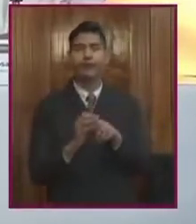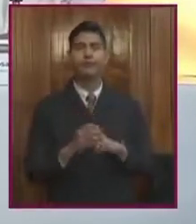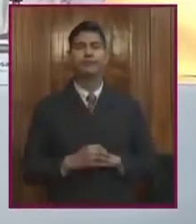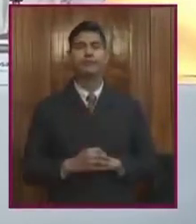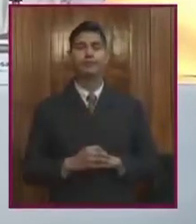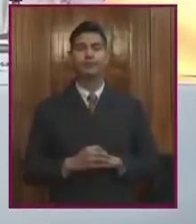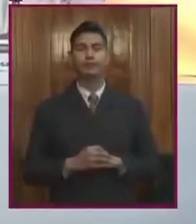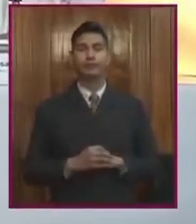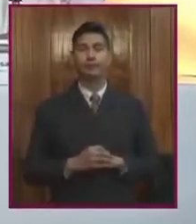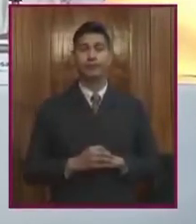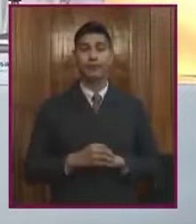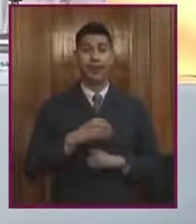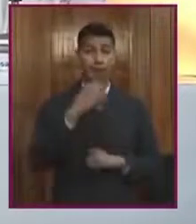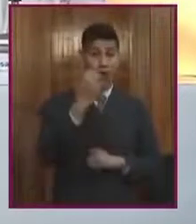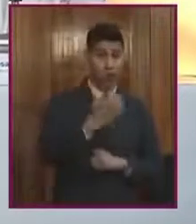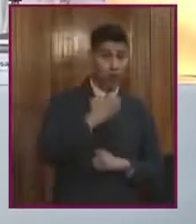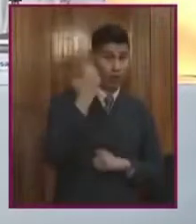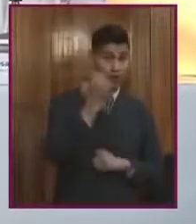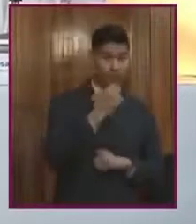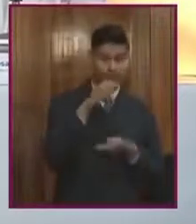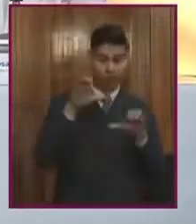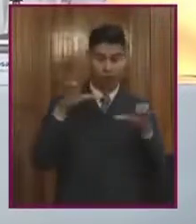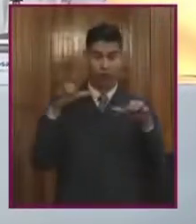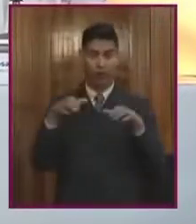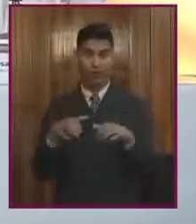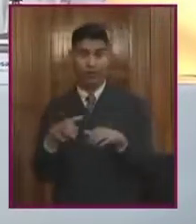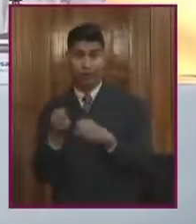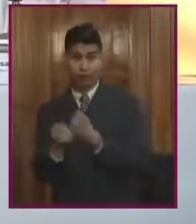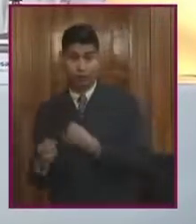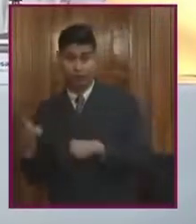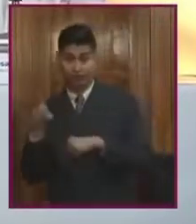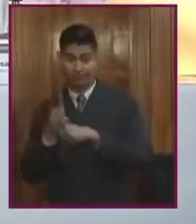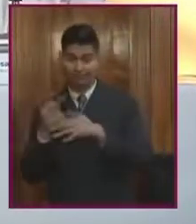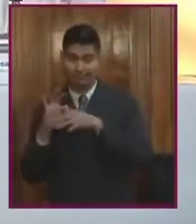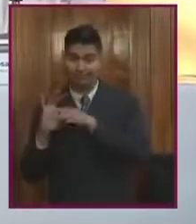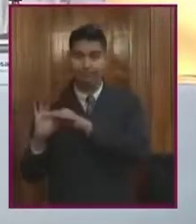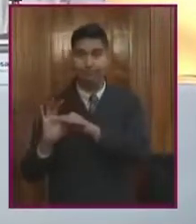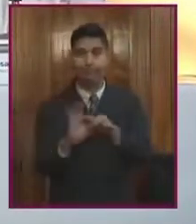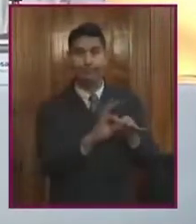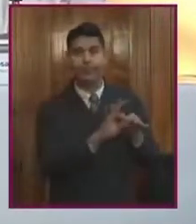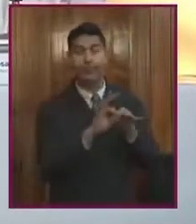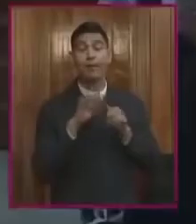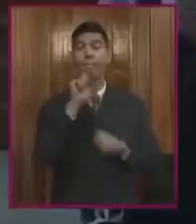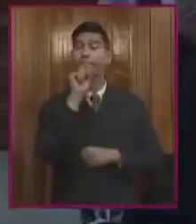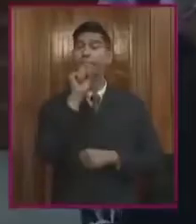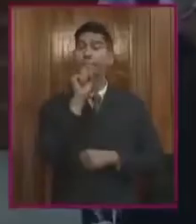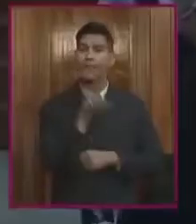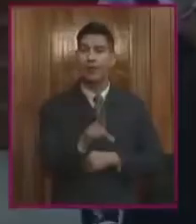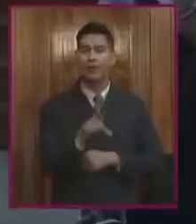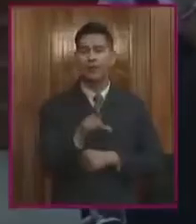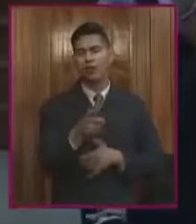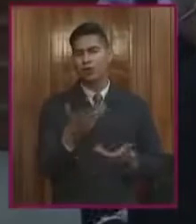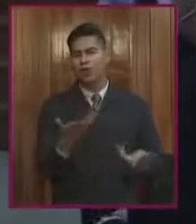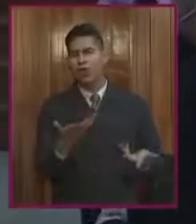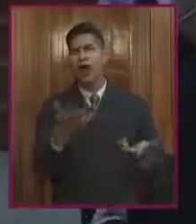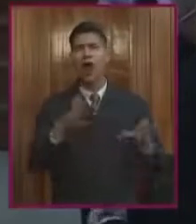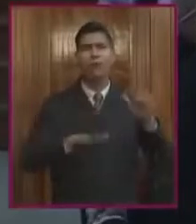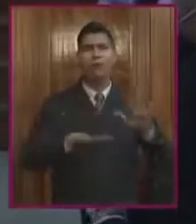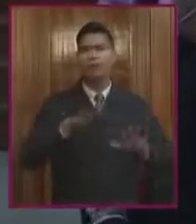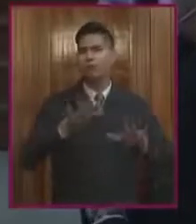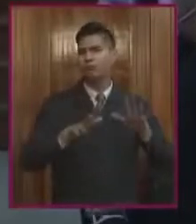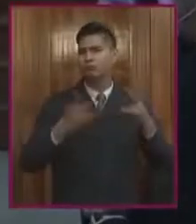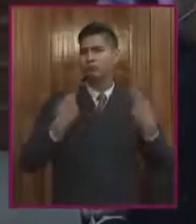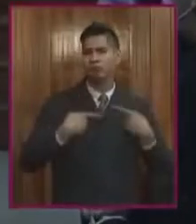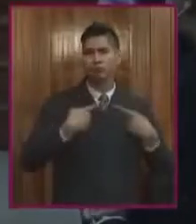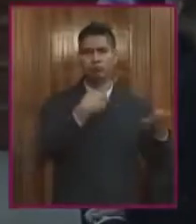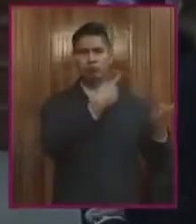escuela, comunidad, sociedad y un cambio en los juicios que diversos actores sociales